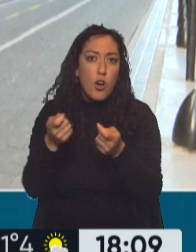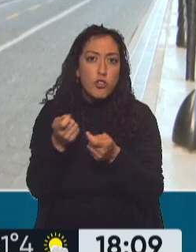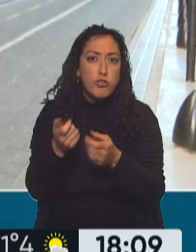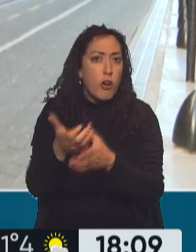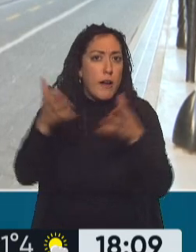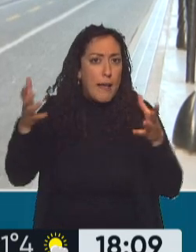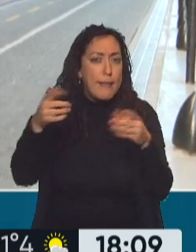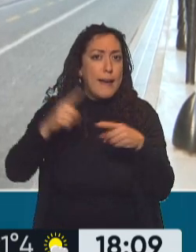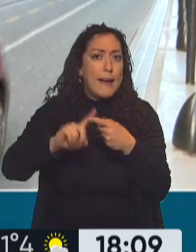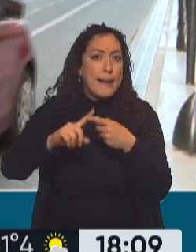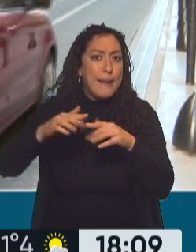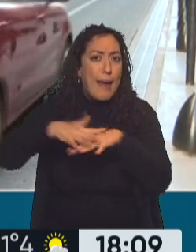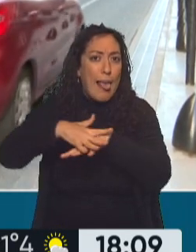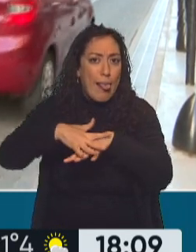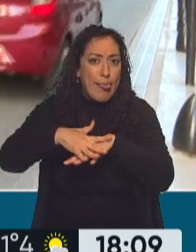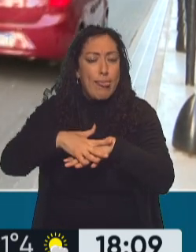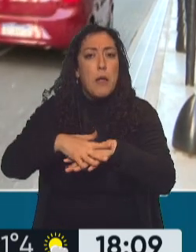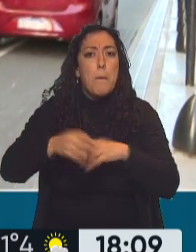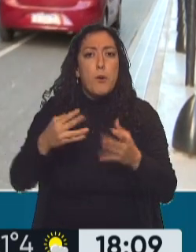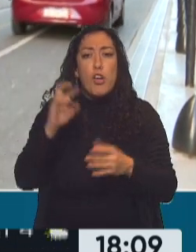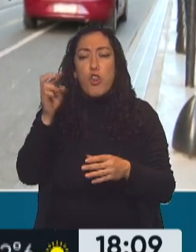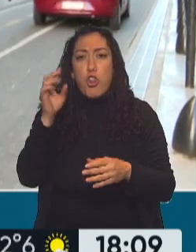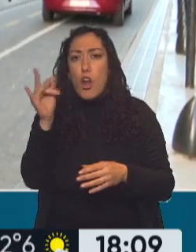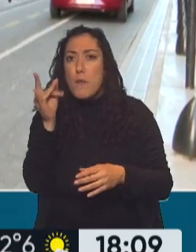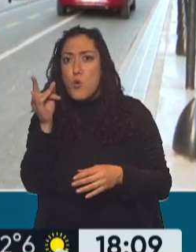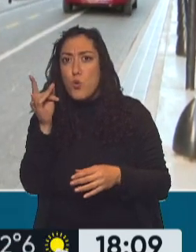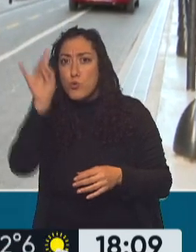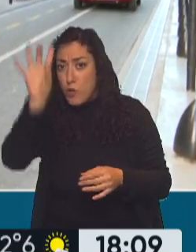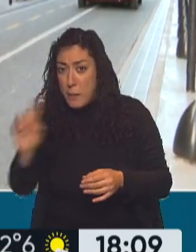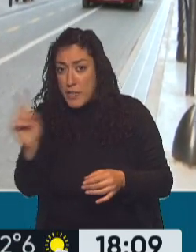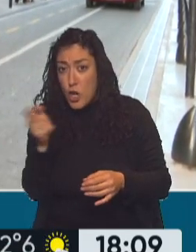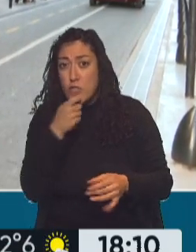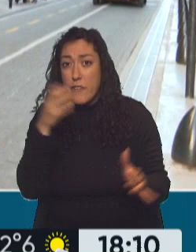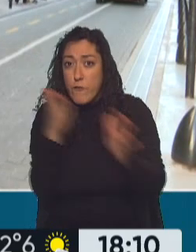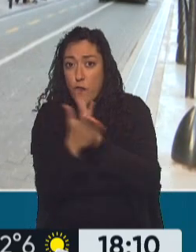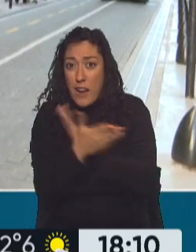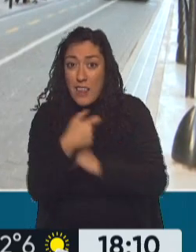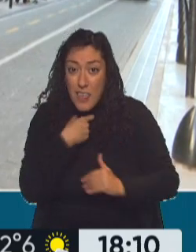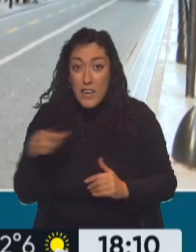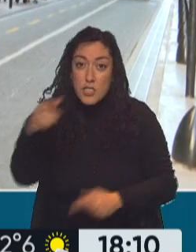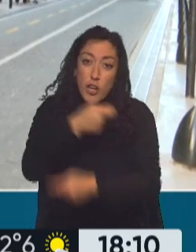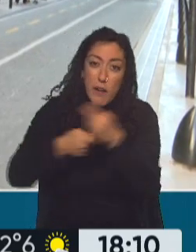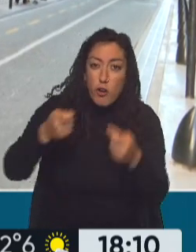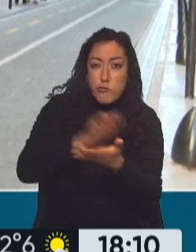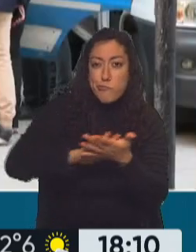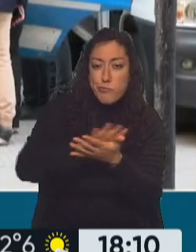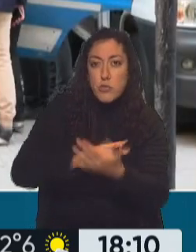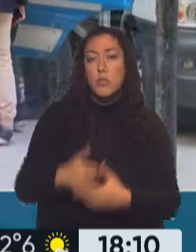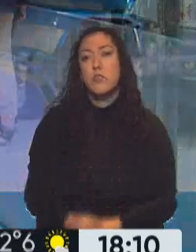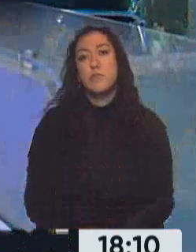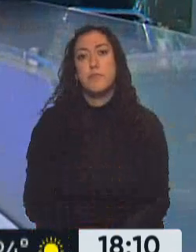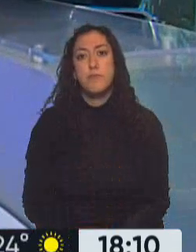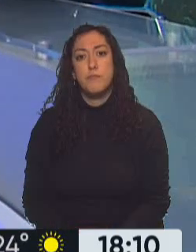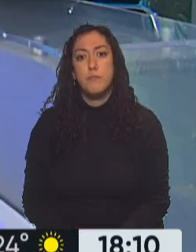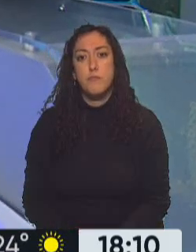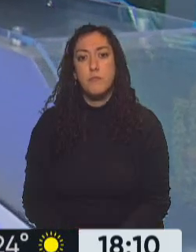toda la red. Porque no solo que vendía dólar blue, sino que si lo quería fugar, te hacían... También te hacían el triángulo. Escuchá lo que